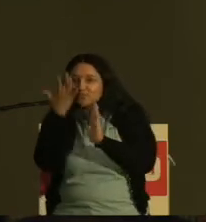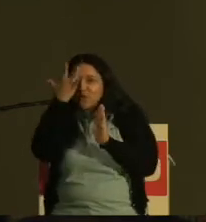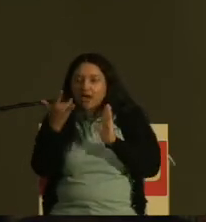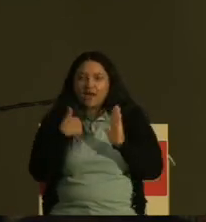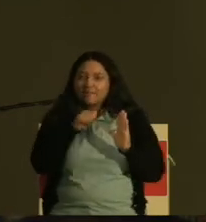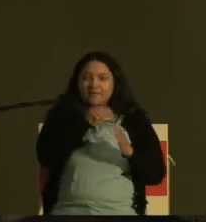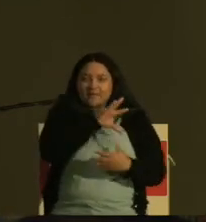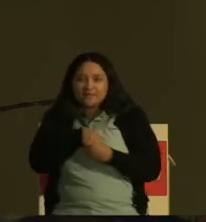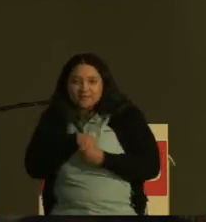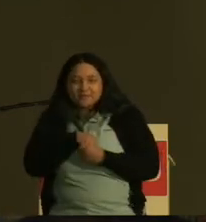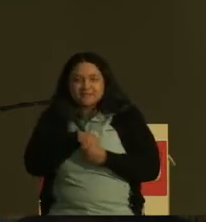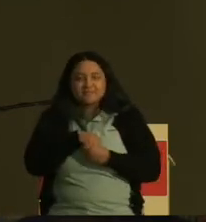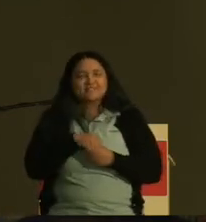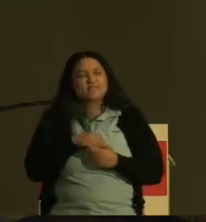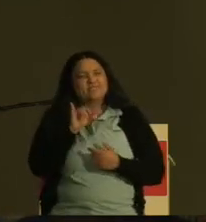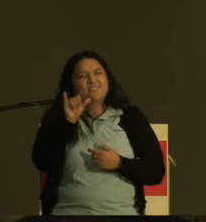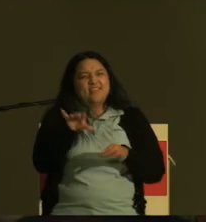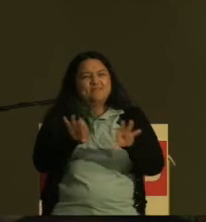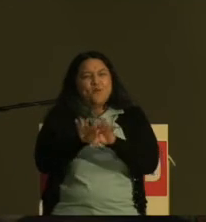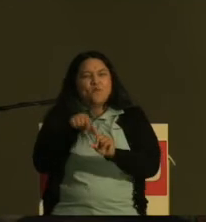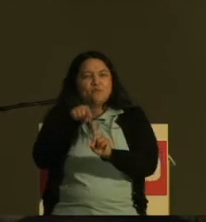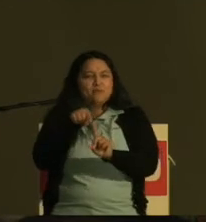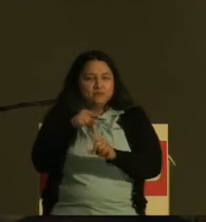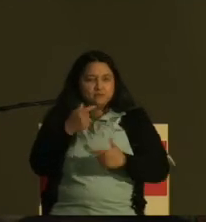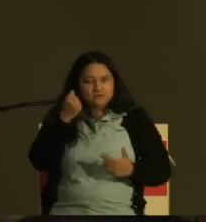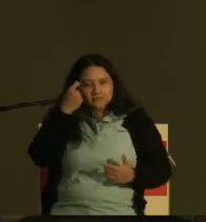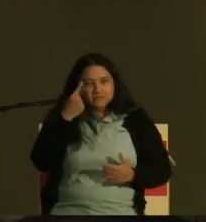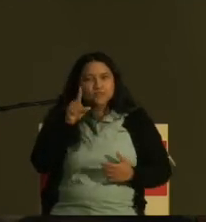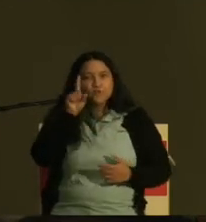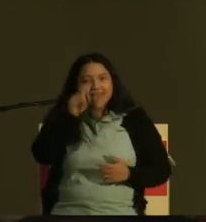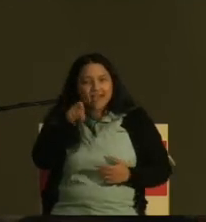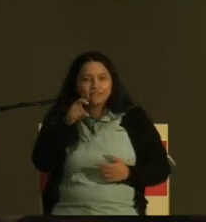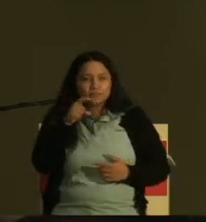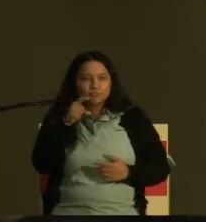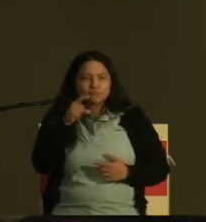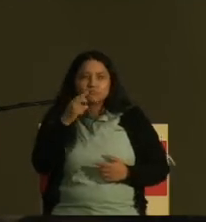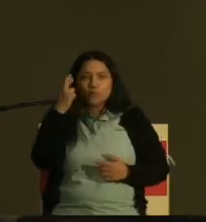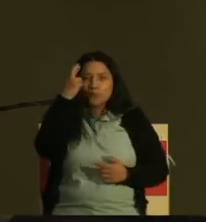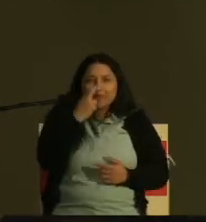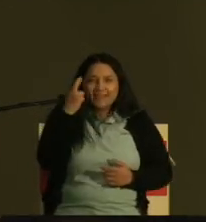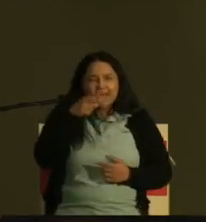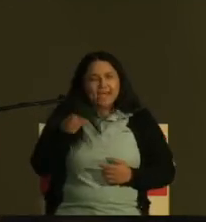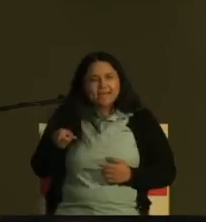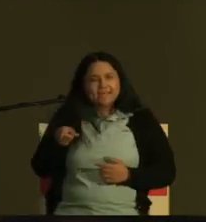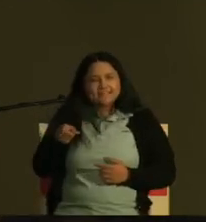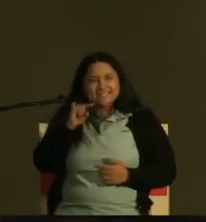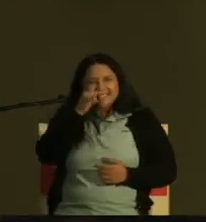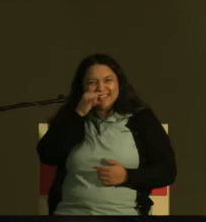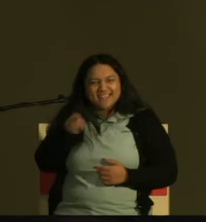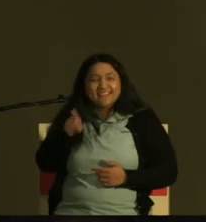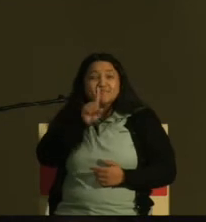Y entonces eso... es lo importante, ¿no? Darse cuenta de lo que advierte un niño de un año y